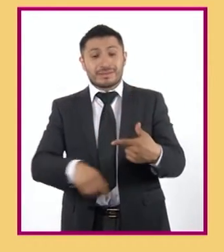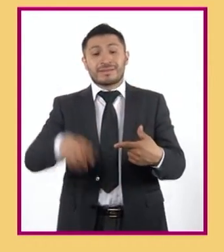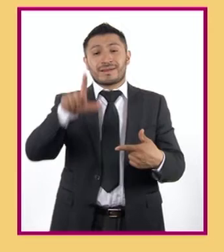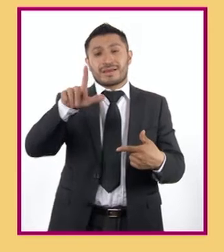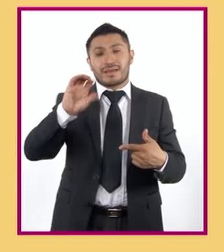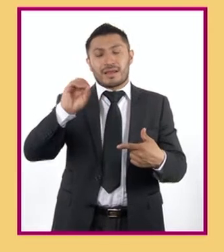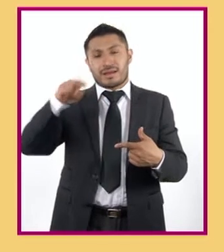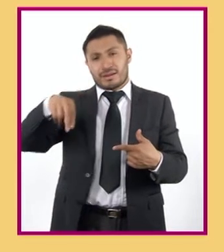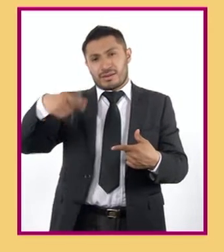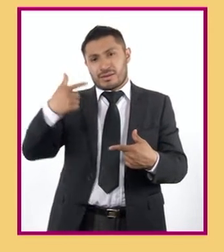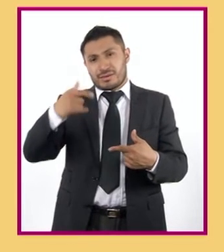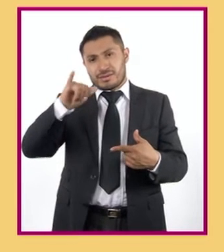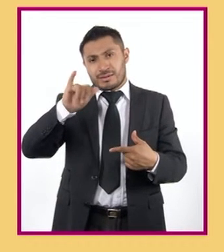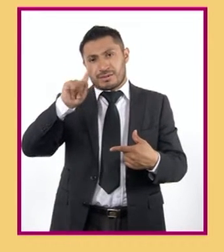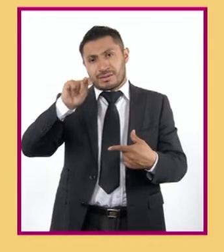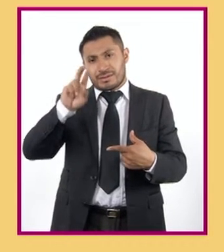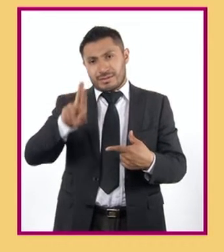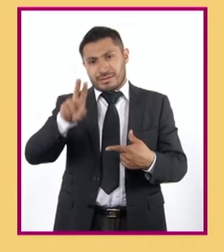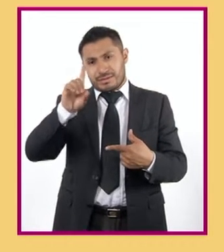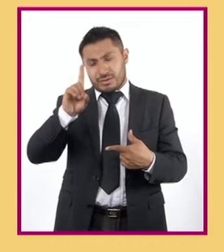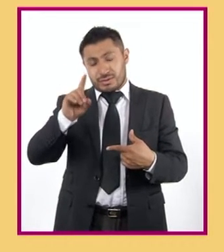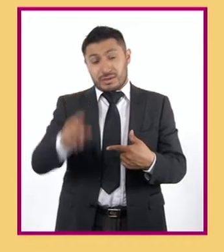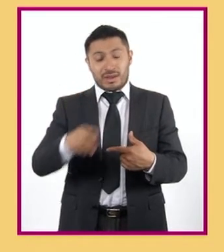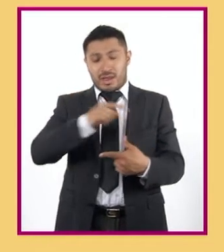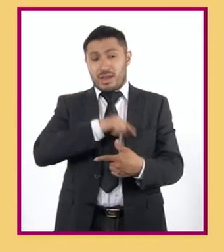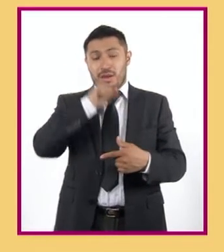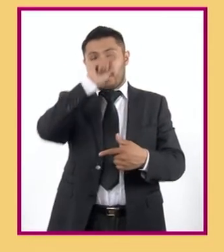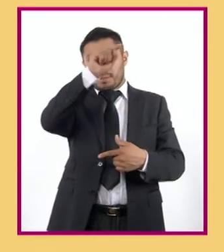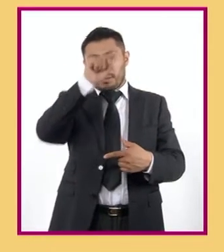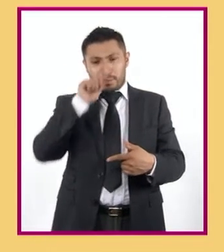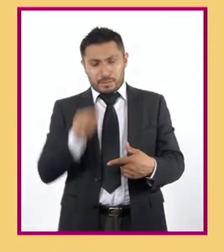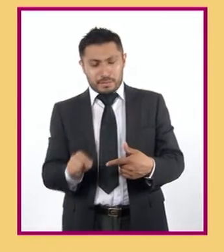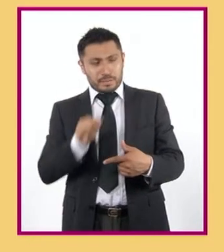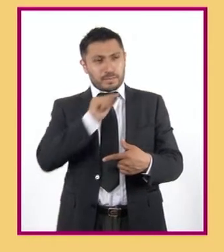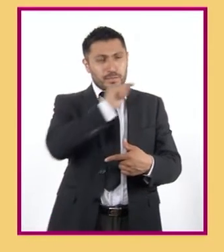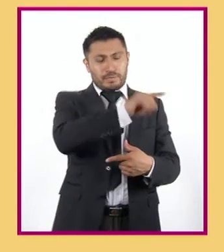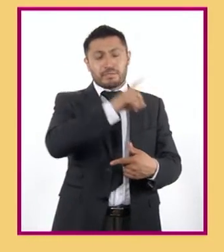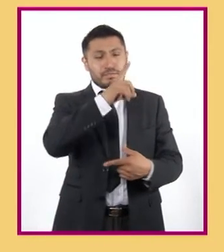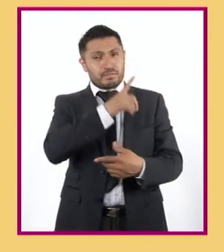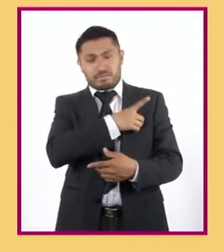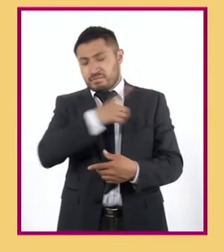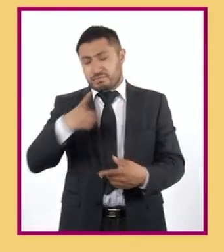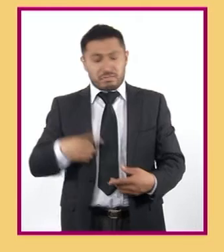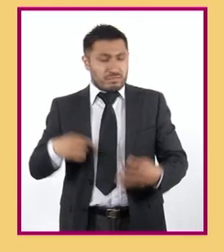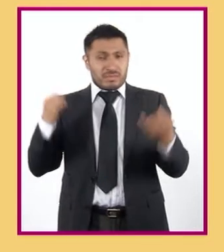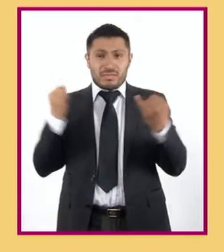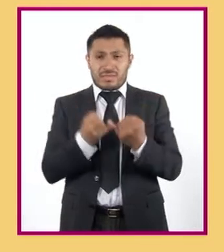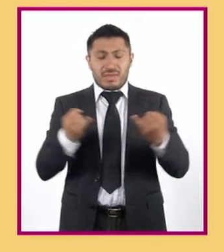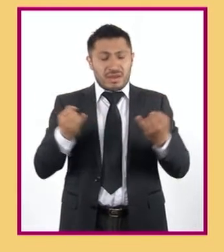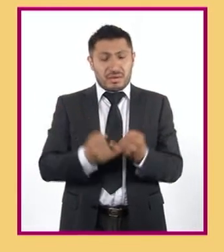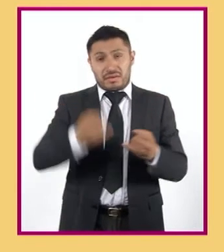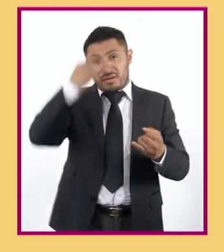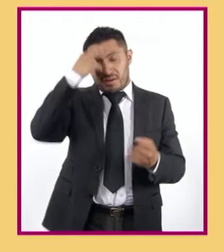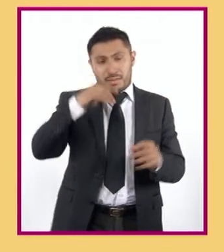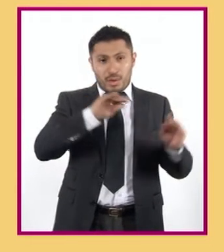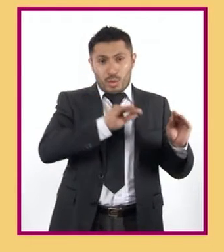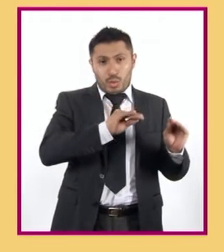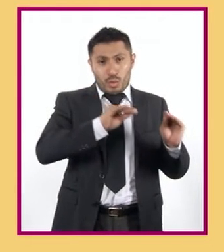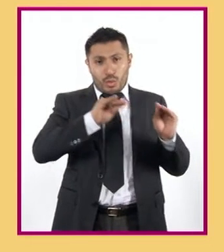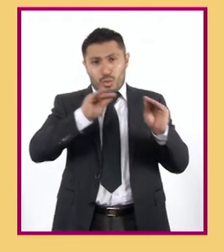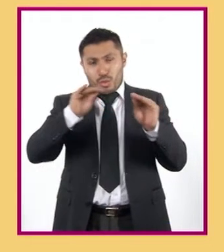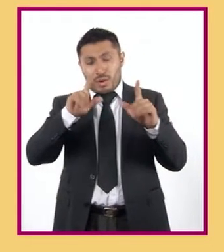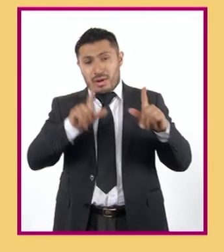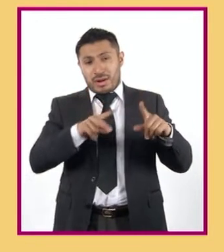longitud. Todos los vértices deben tener la misma longitud para que la figura sea la